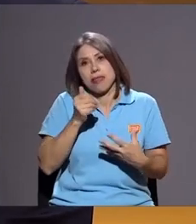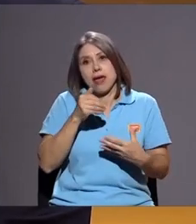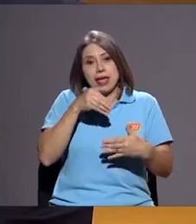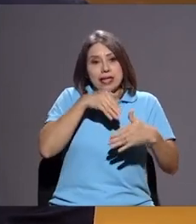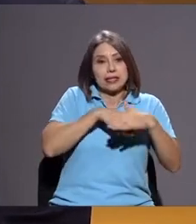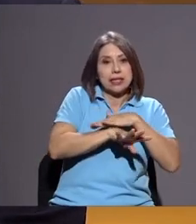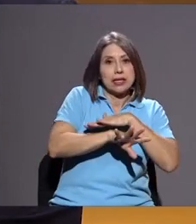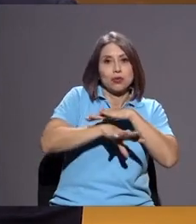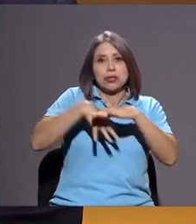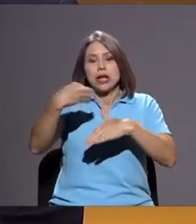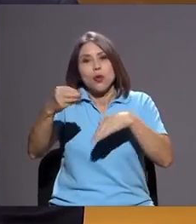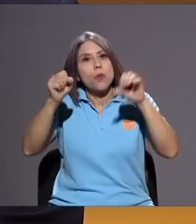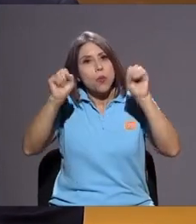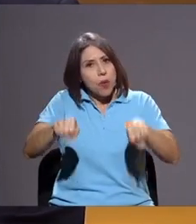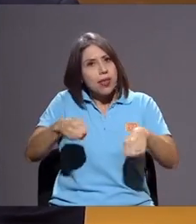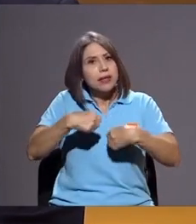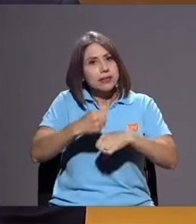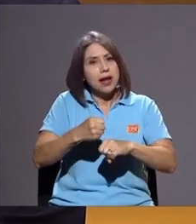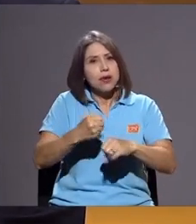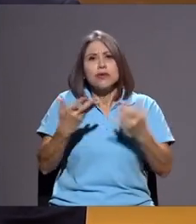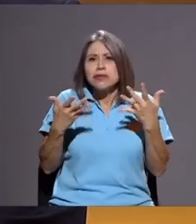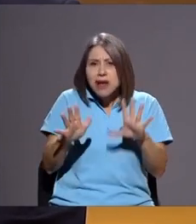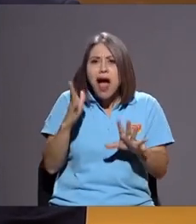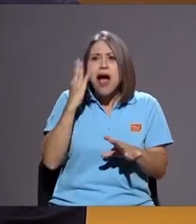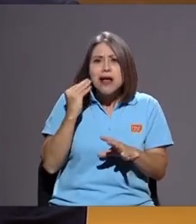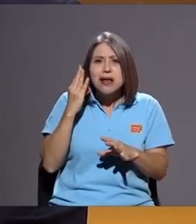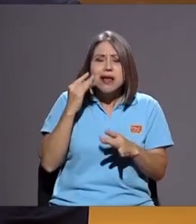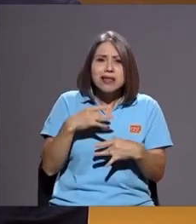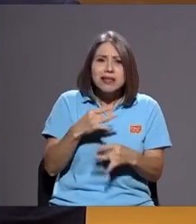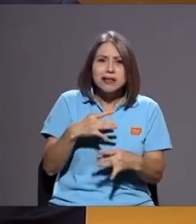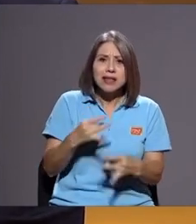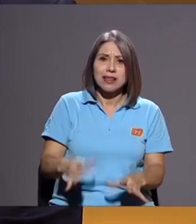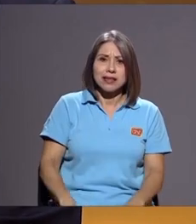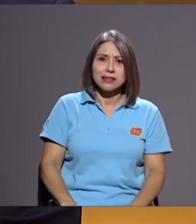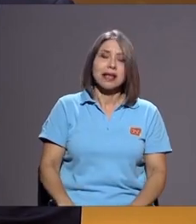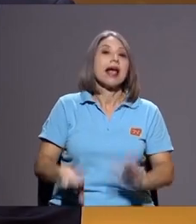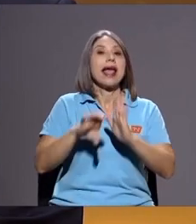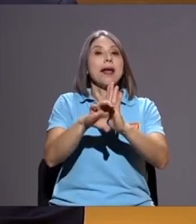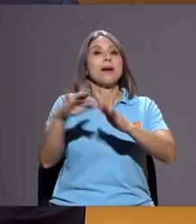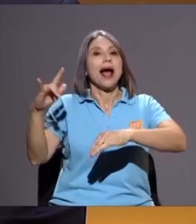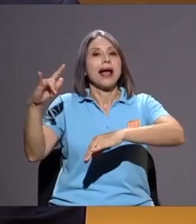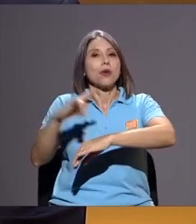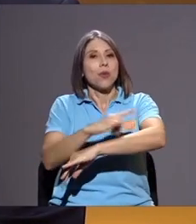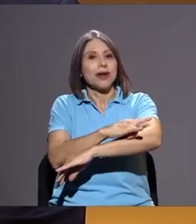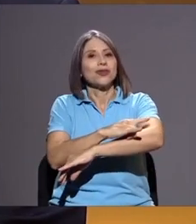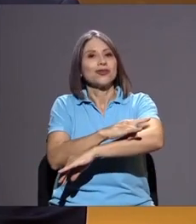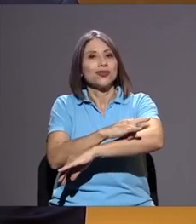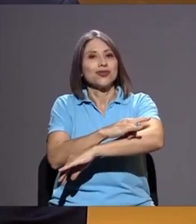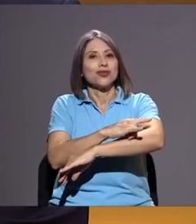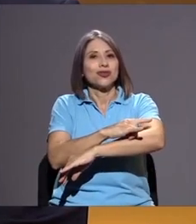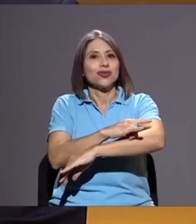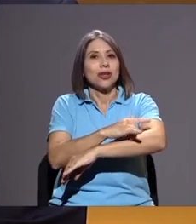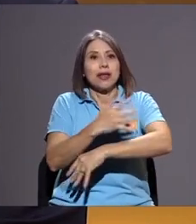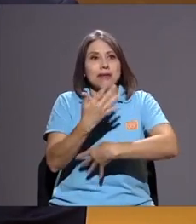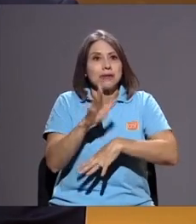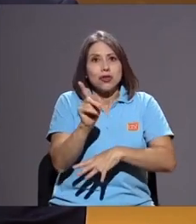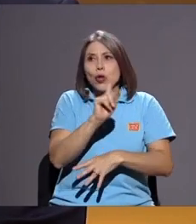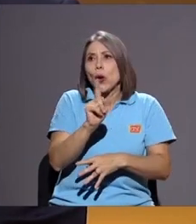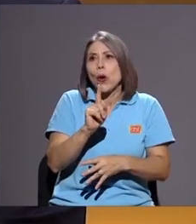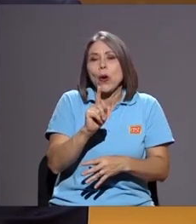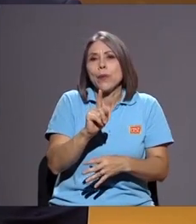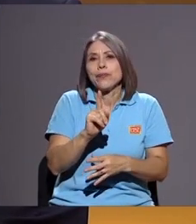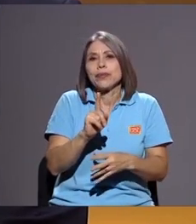privado externo puede venir a hacerlo y hemos tenido experiencias muy interesantes los aeropuertos en vez de estar destinando recursos